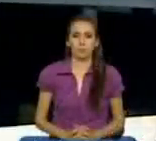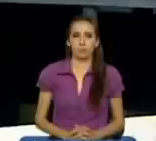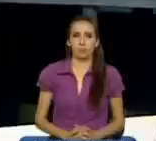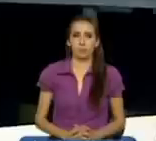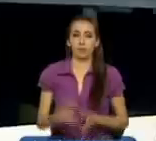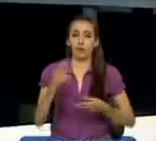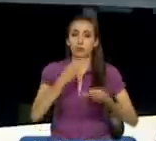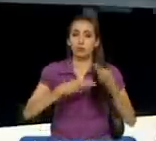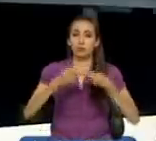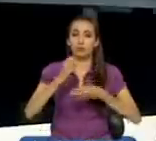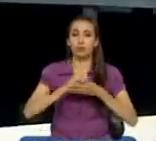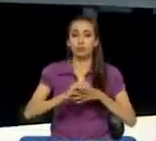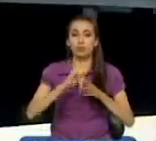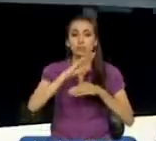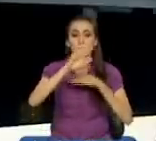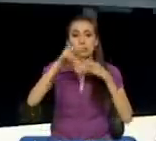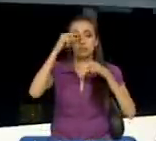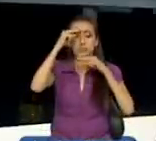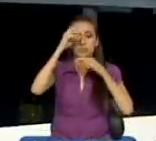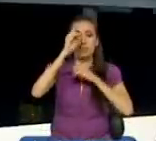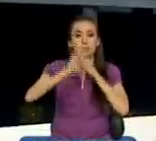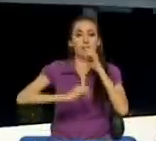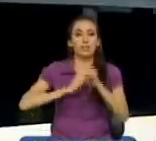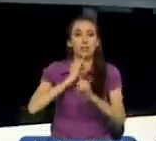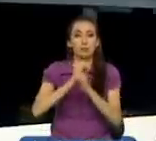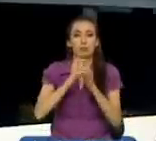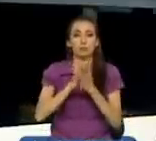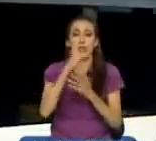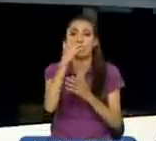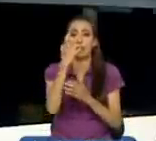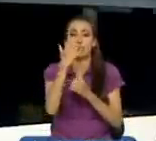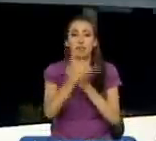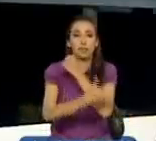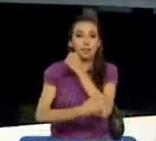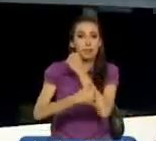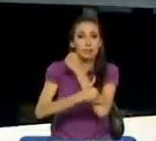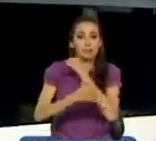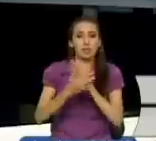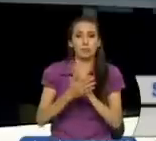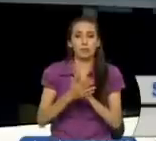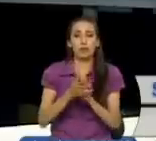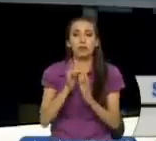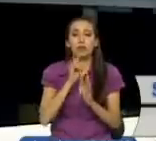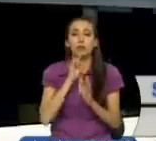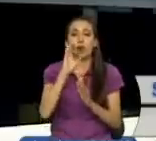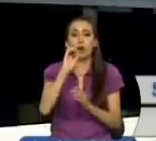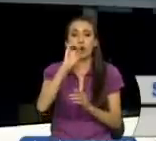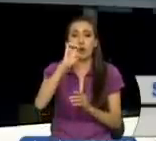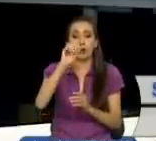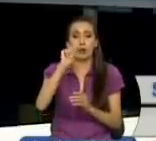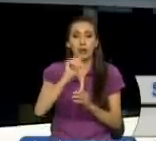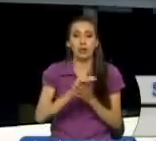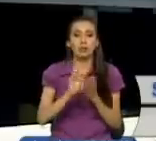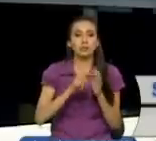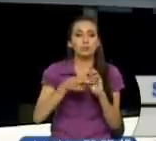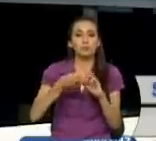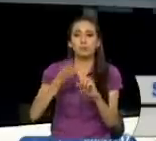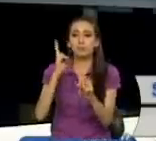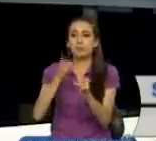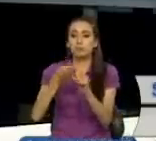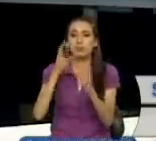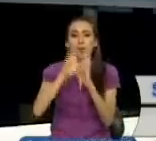noticias del mundo 13 países insistieron ante el consejo permanente de la Organización de Estados Americanos en la suspensión de la